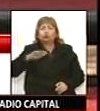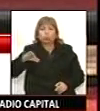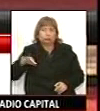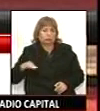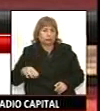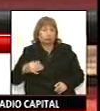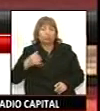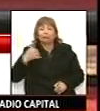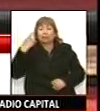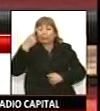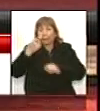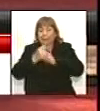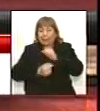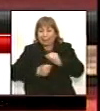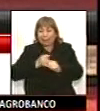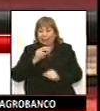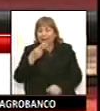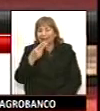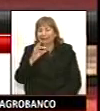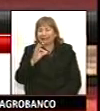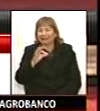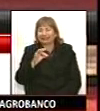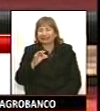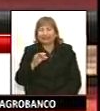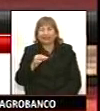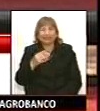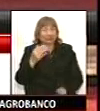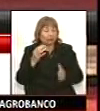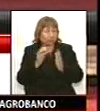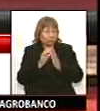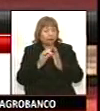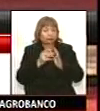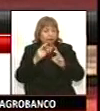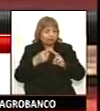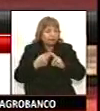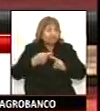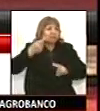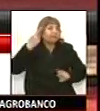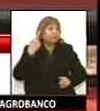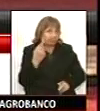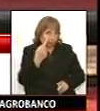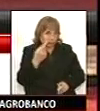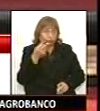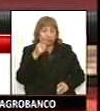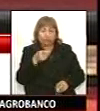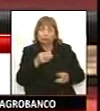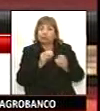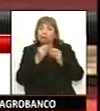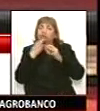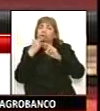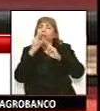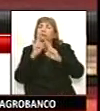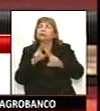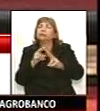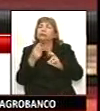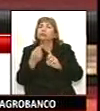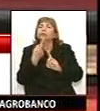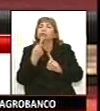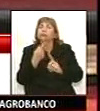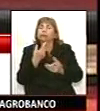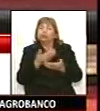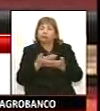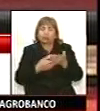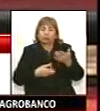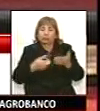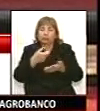el año fiscal 2019 constituyen prioridades del Estado en materia de logro de resultados prioritarios del